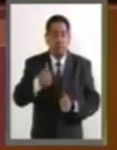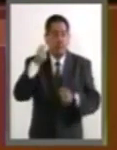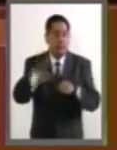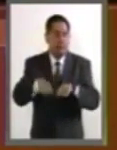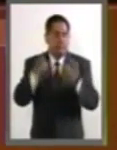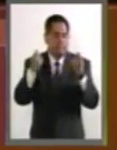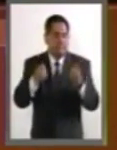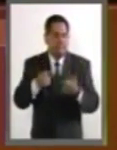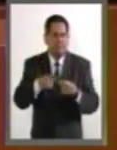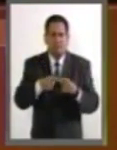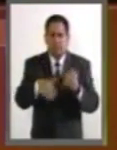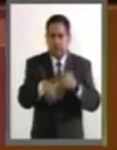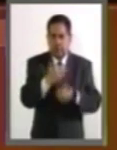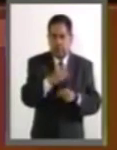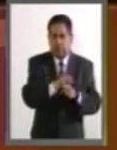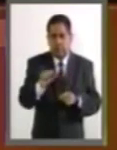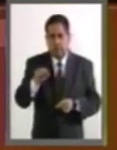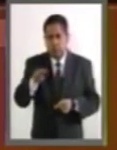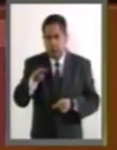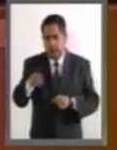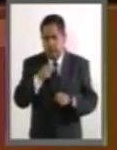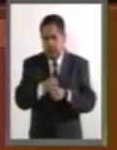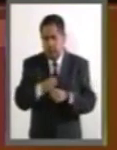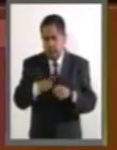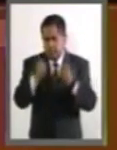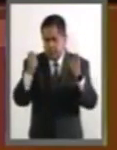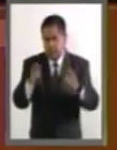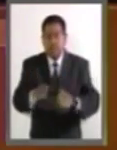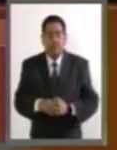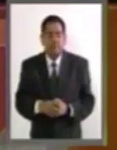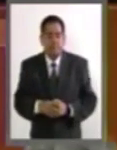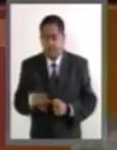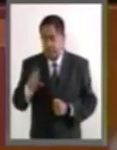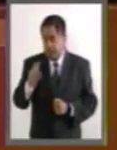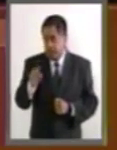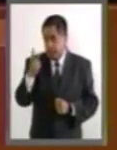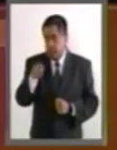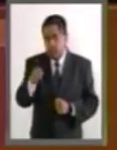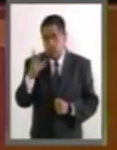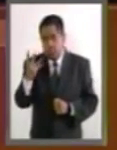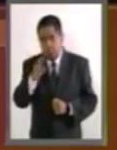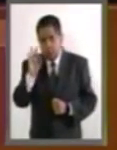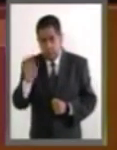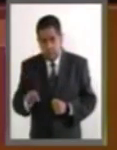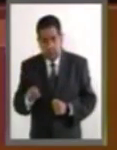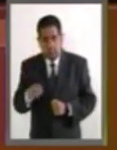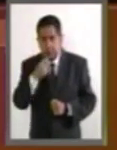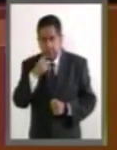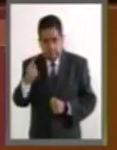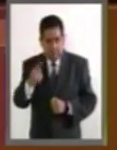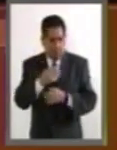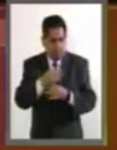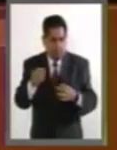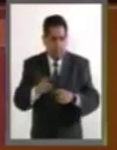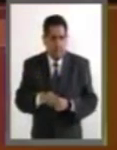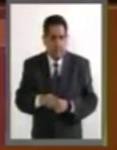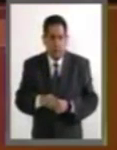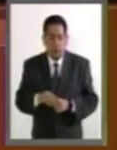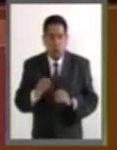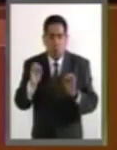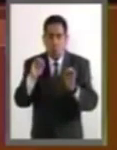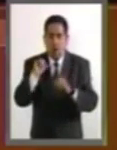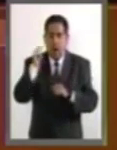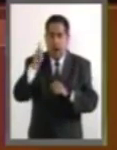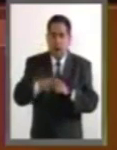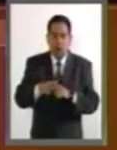sexual entre los 15 y 19 años de edad. El 32.4% declaró no utilizar algún